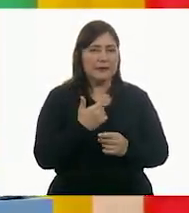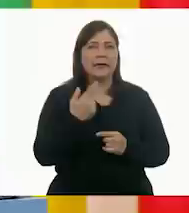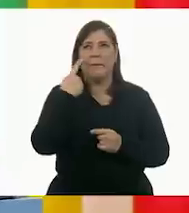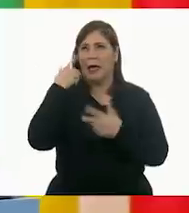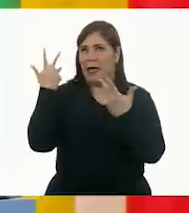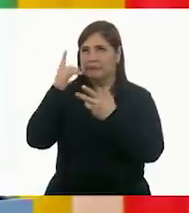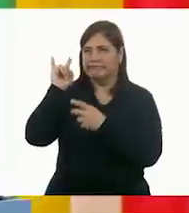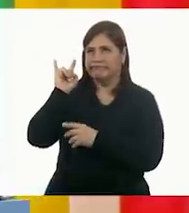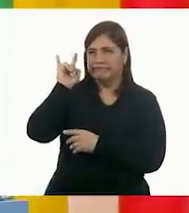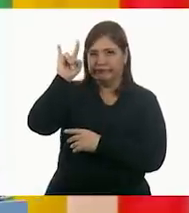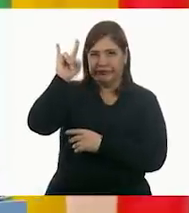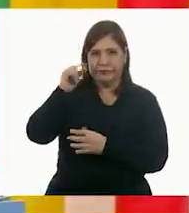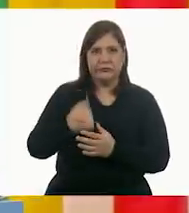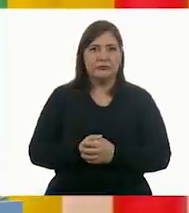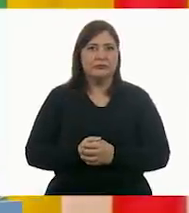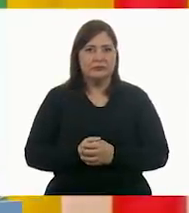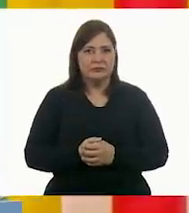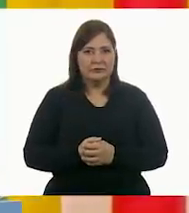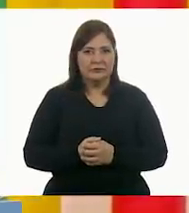pegarla. Ajá.